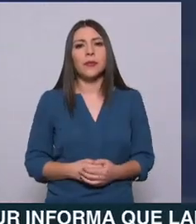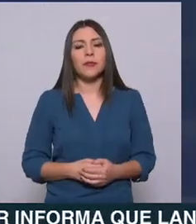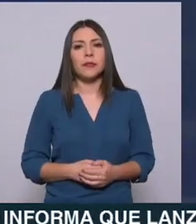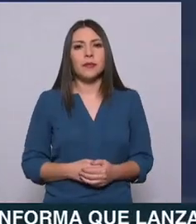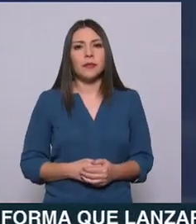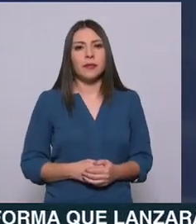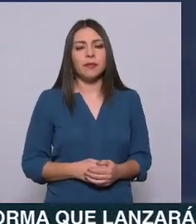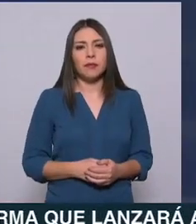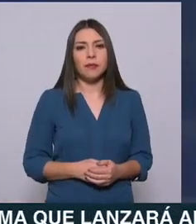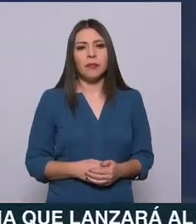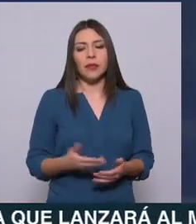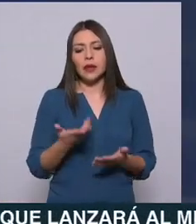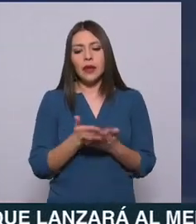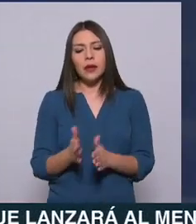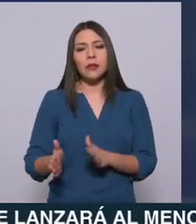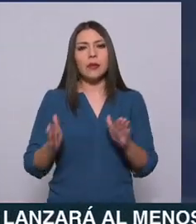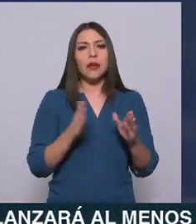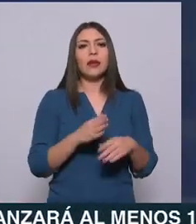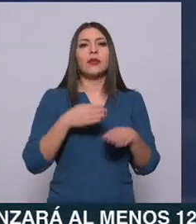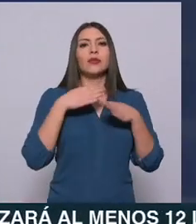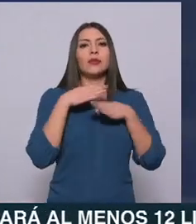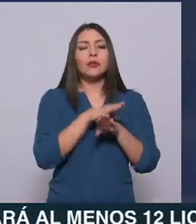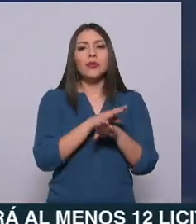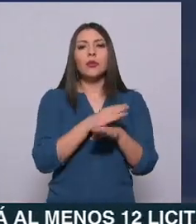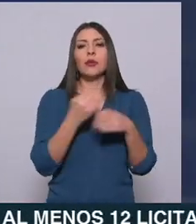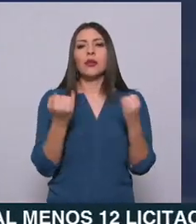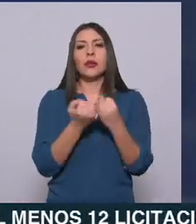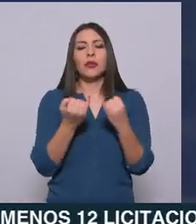perspectiva en cuanto a género, en el tema